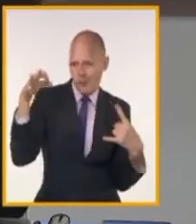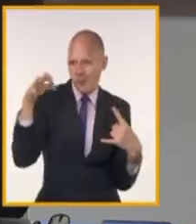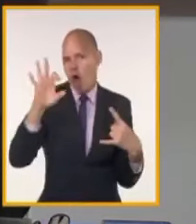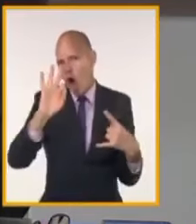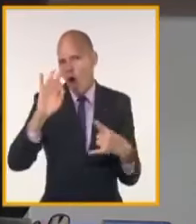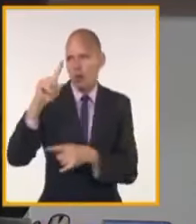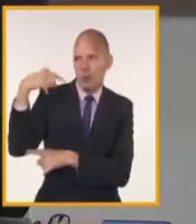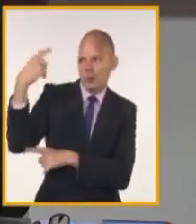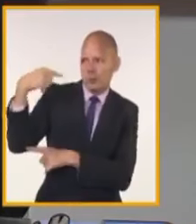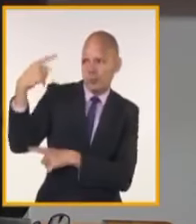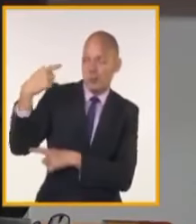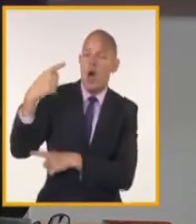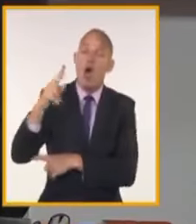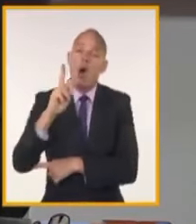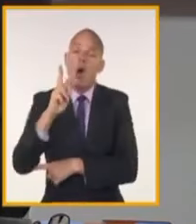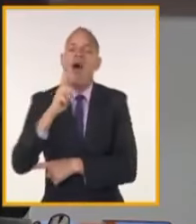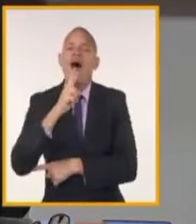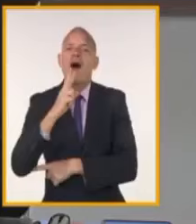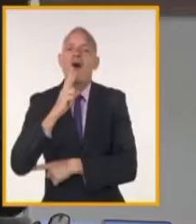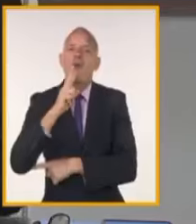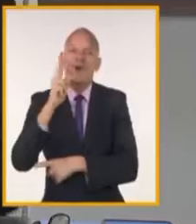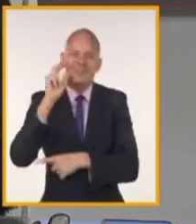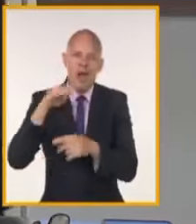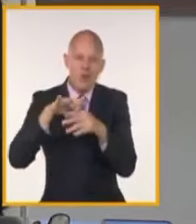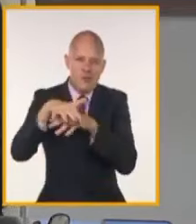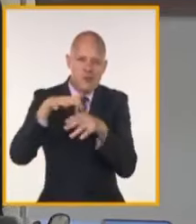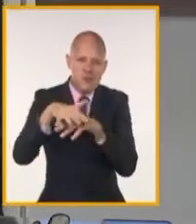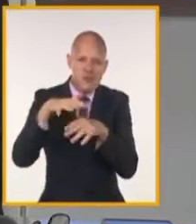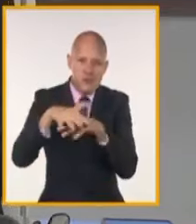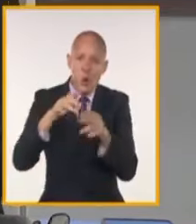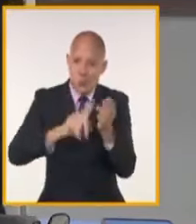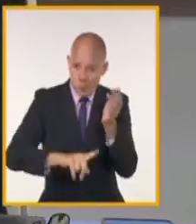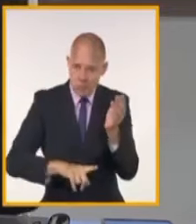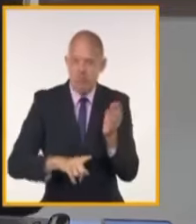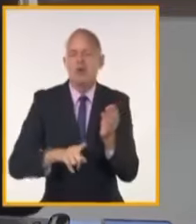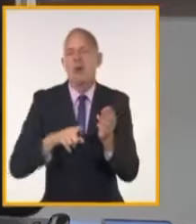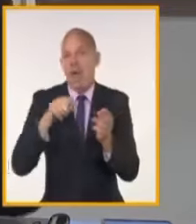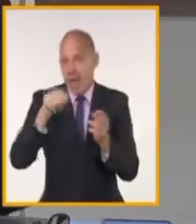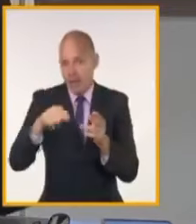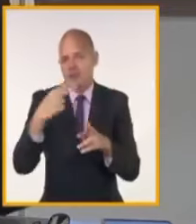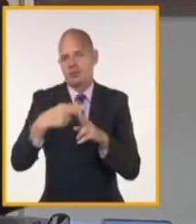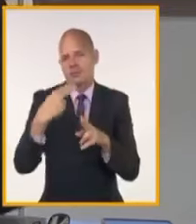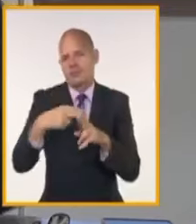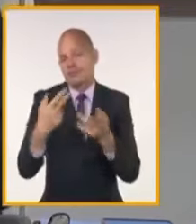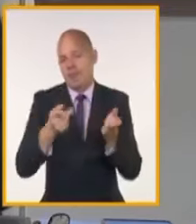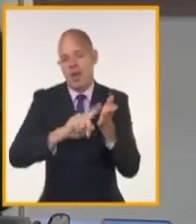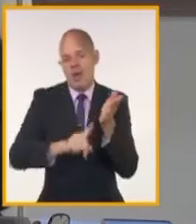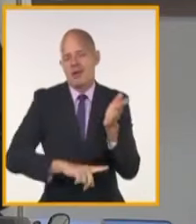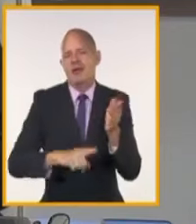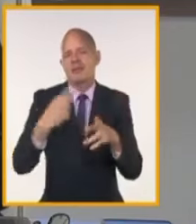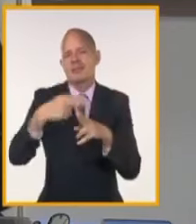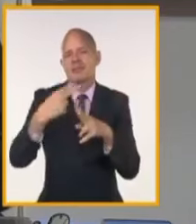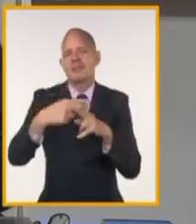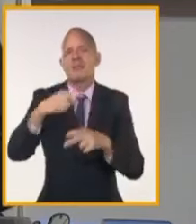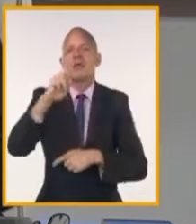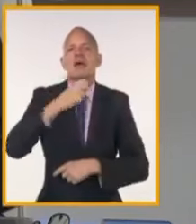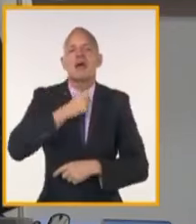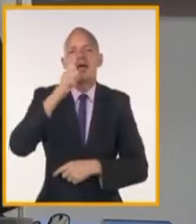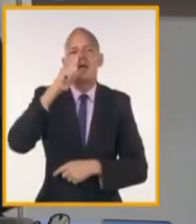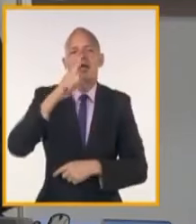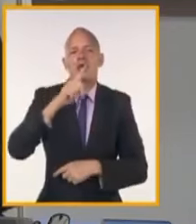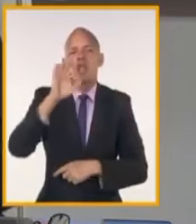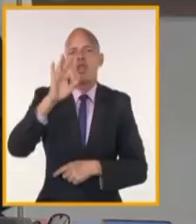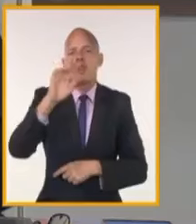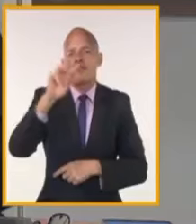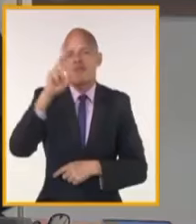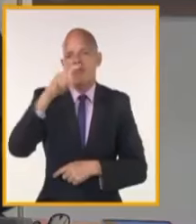gas y reducir los consumos con la con la energía renovable para lograr esos esos que hemos estado hablando en